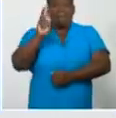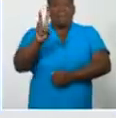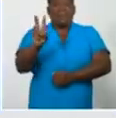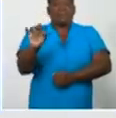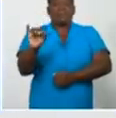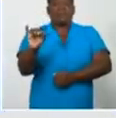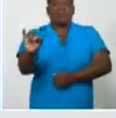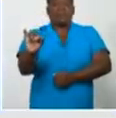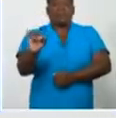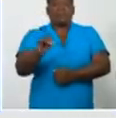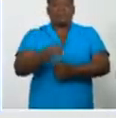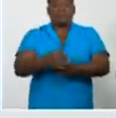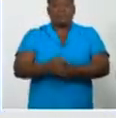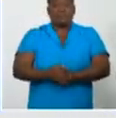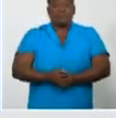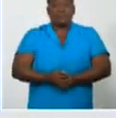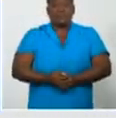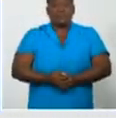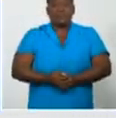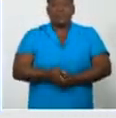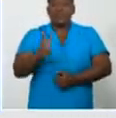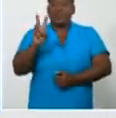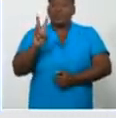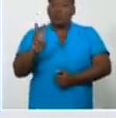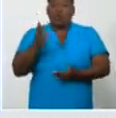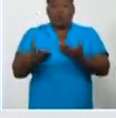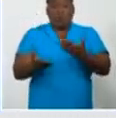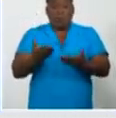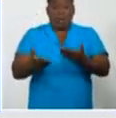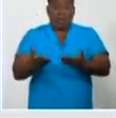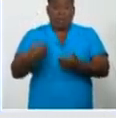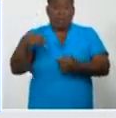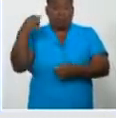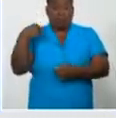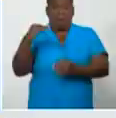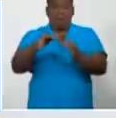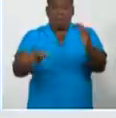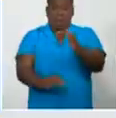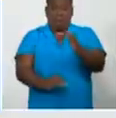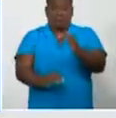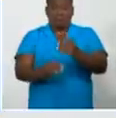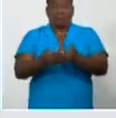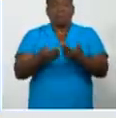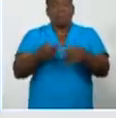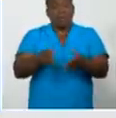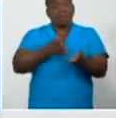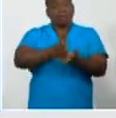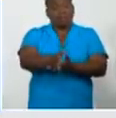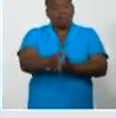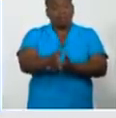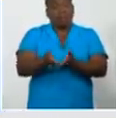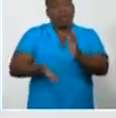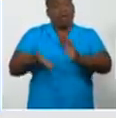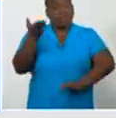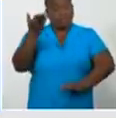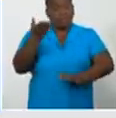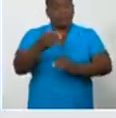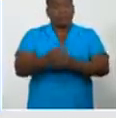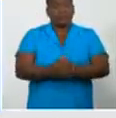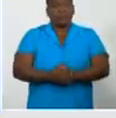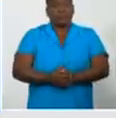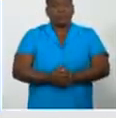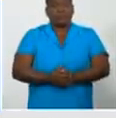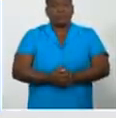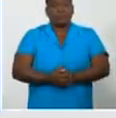autóctonos ayer, 2 menos que el día anterior, pero una cifra elevada de esta provincia, que